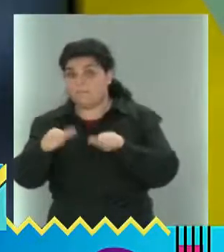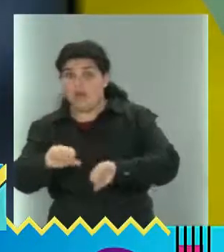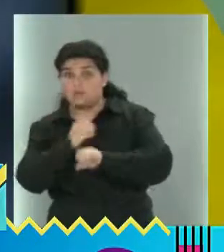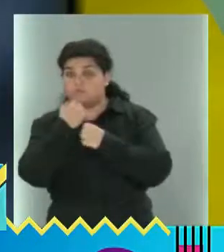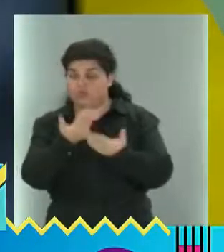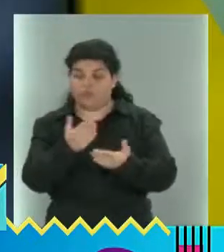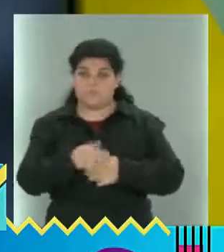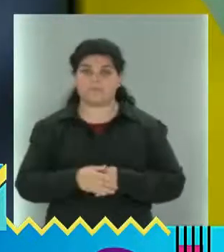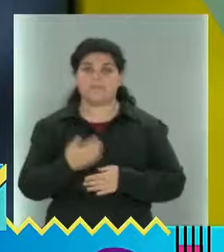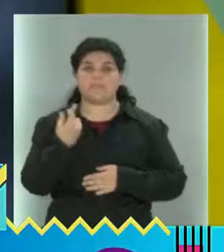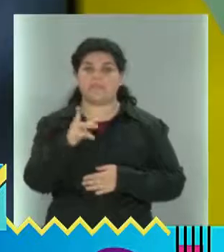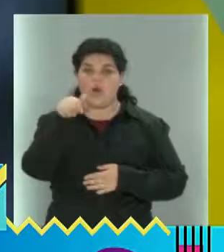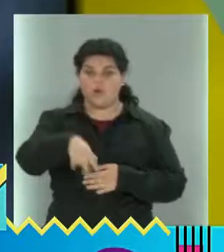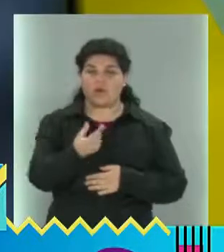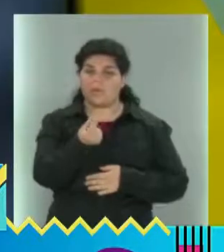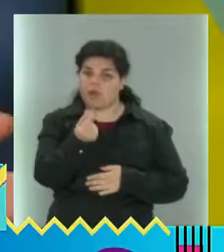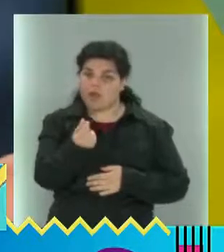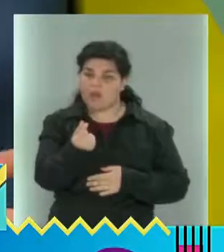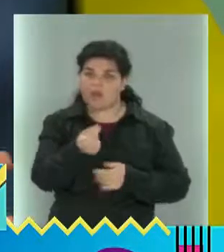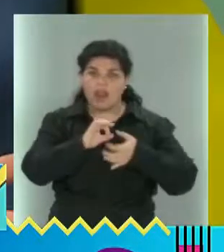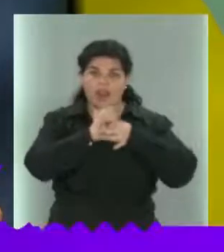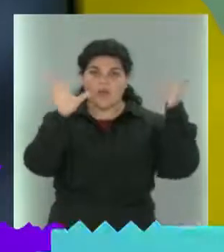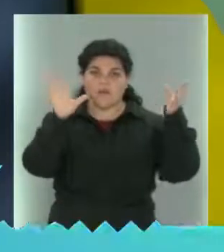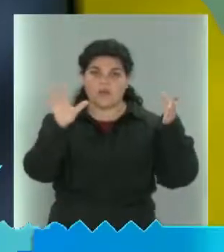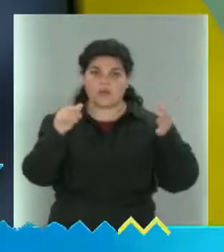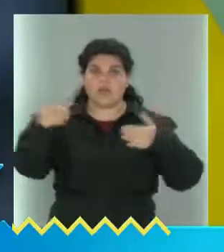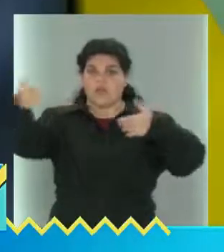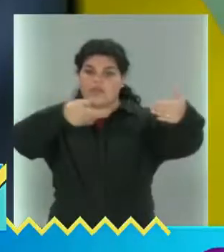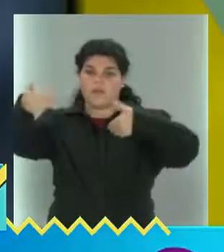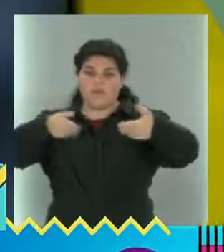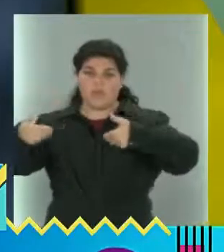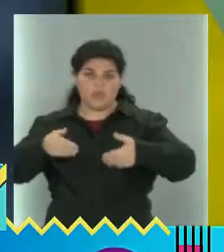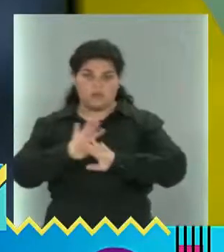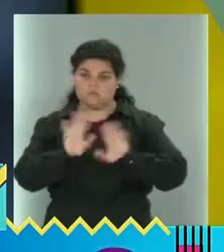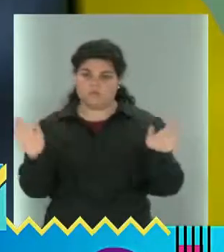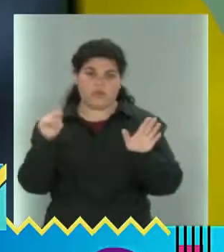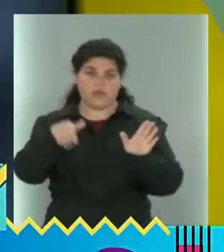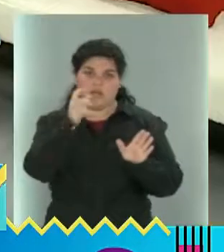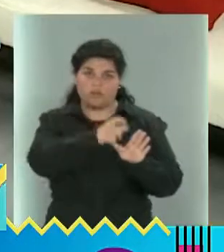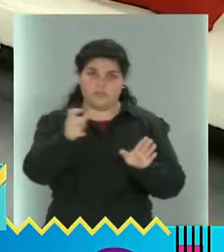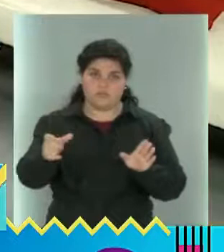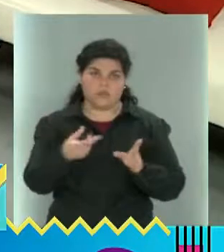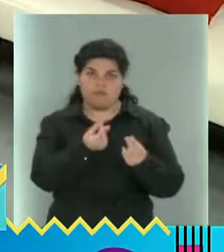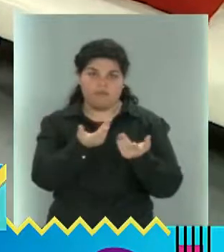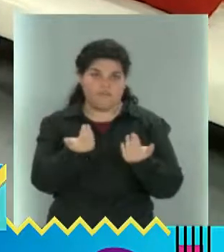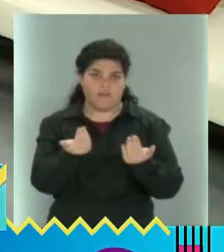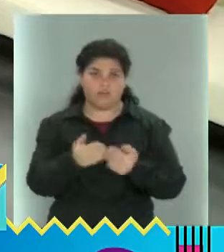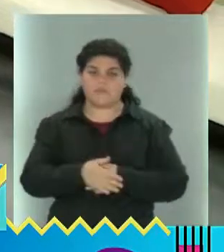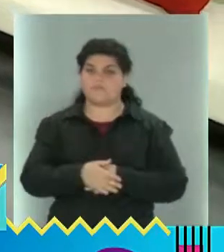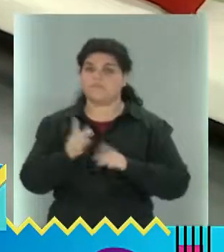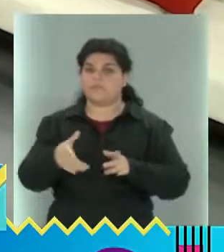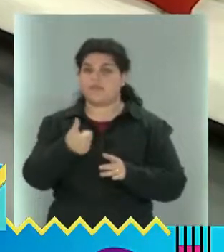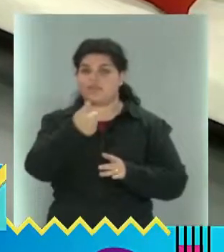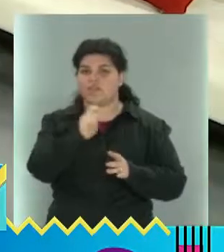precio, está cayendo la demanda, porque objetivamente la gente no le alcanza. Sí, sin embargo, en los primeros